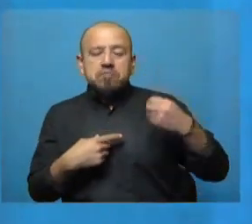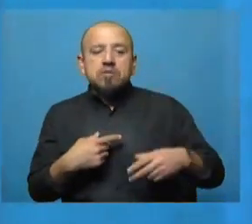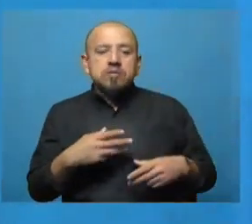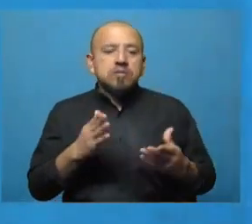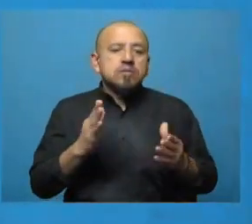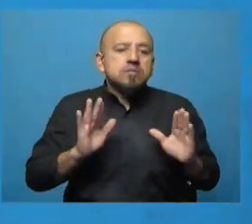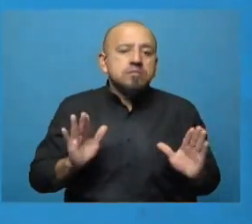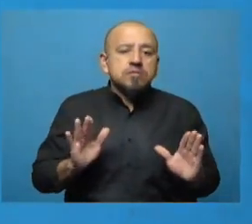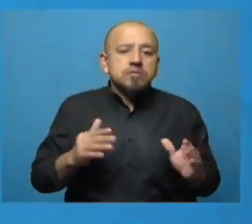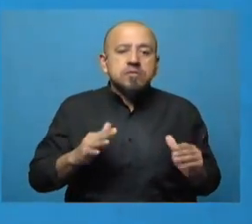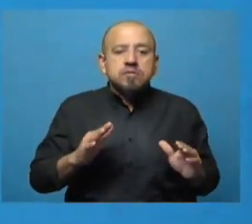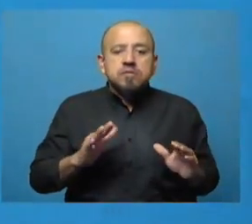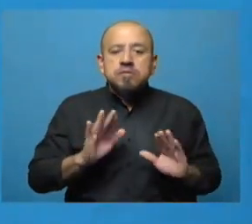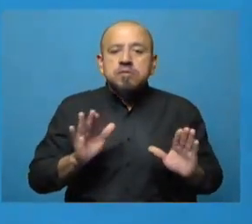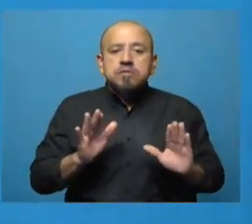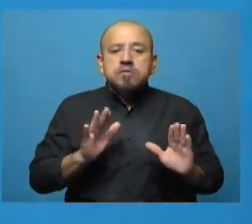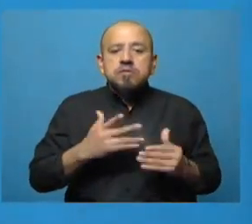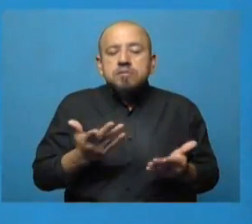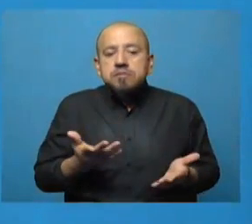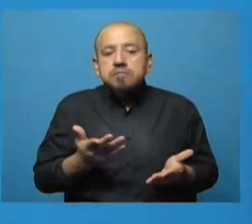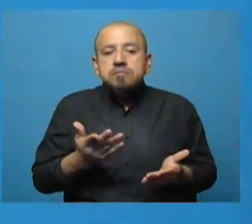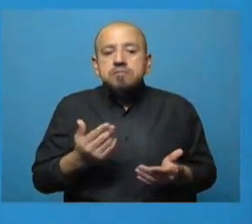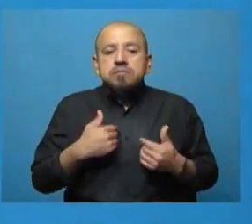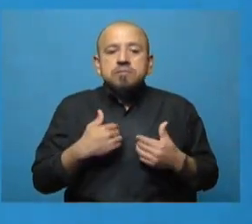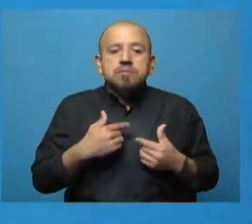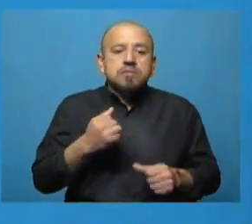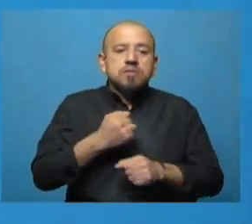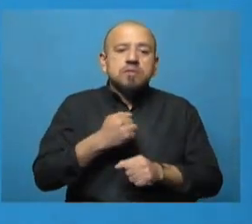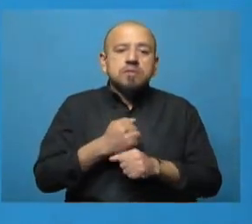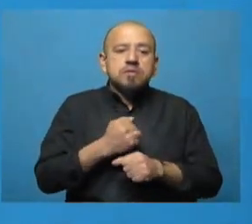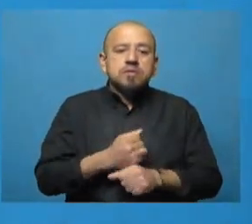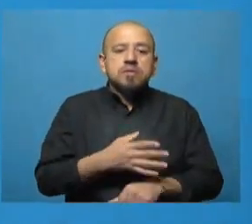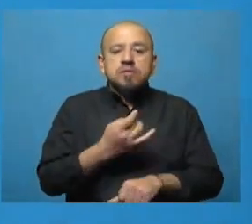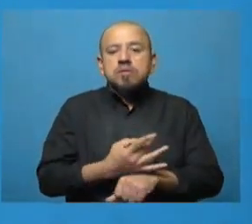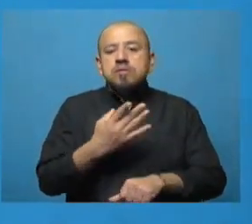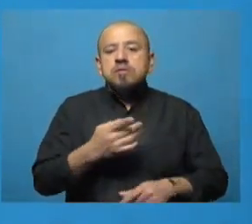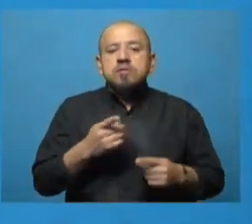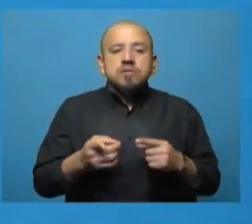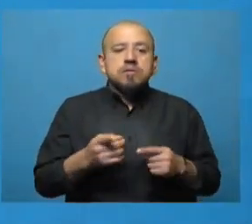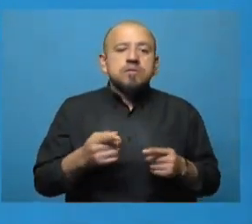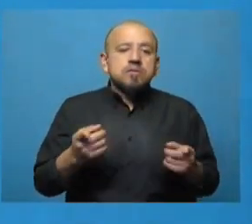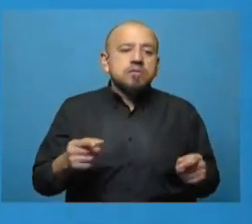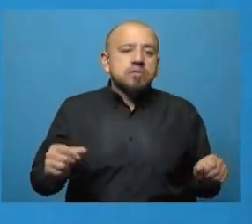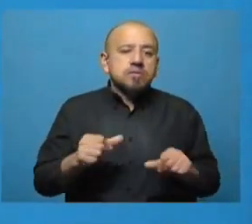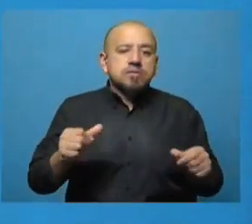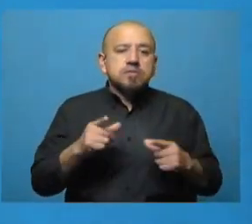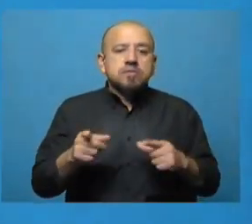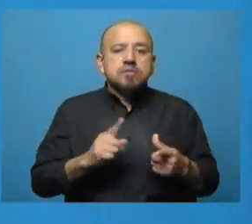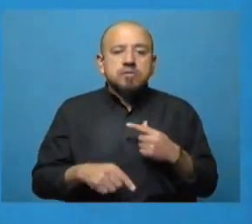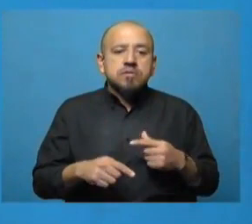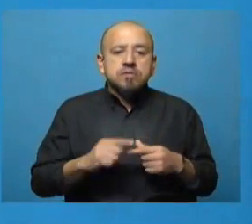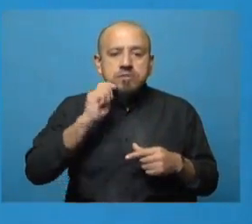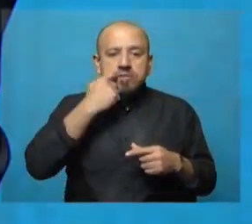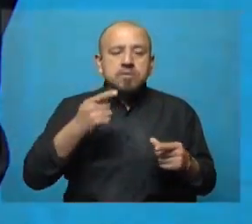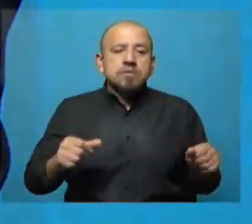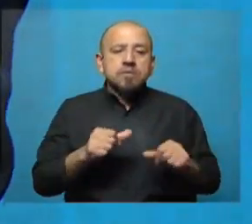no tengo ninguna historia nada que esconder simplemente es un trabajo profesional y así lo tomo así lo hago y me encanta me gusta